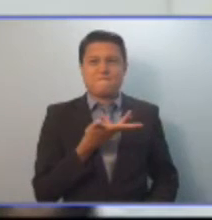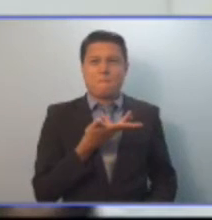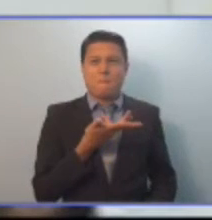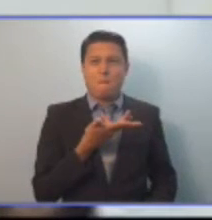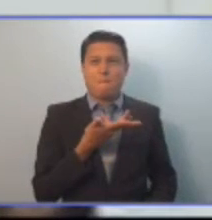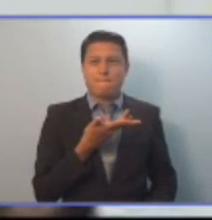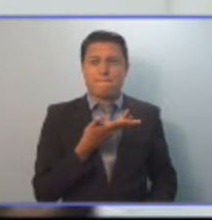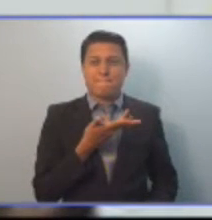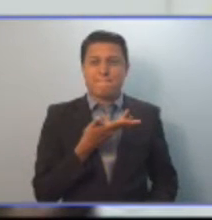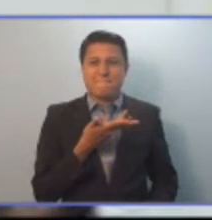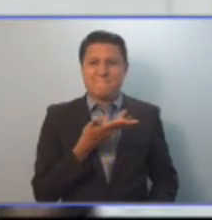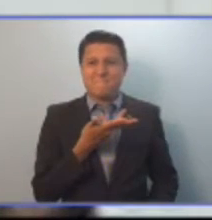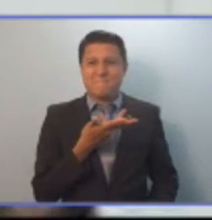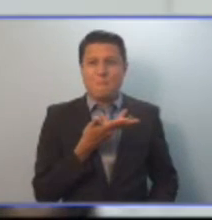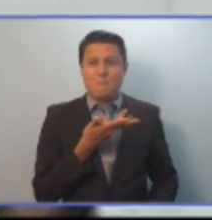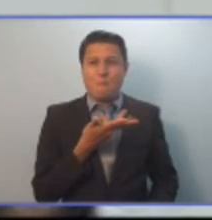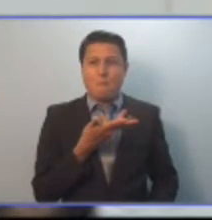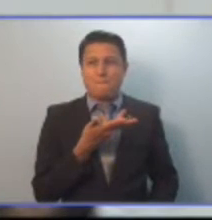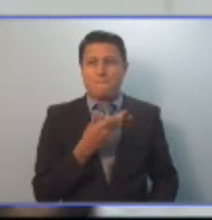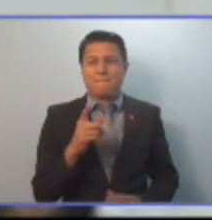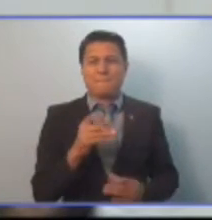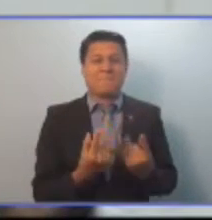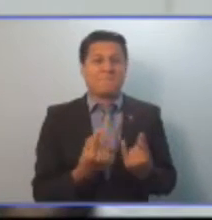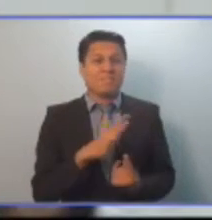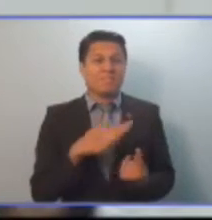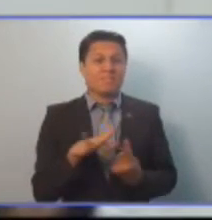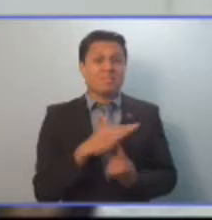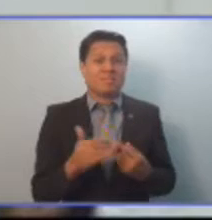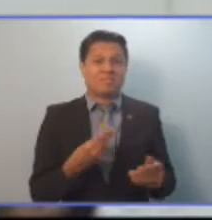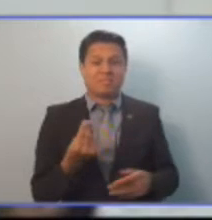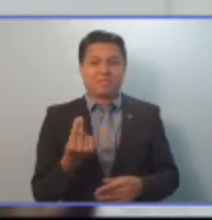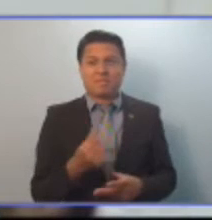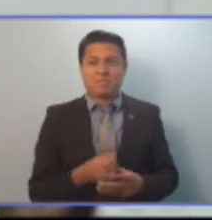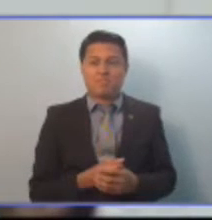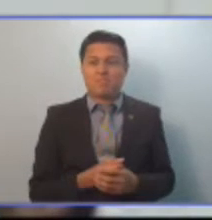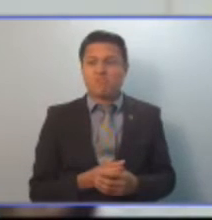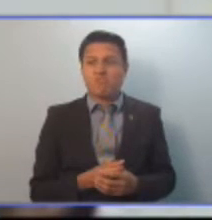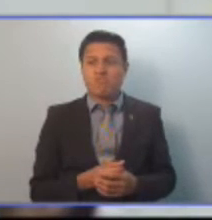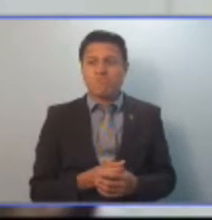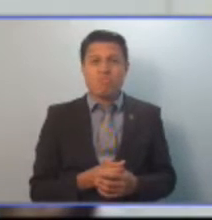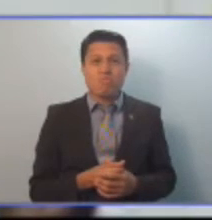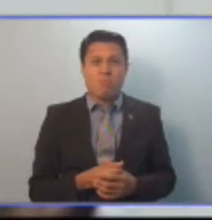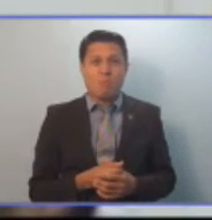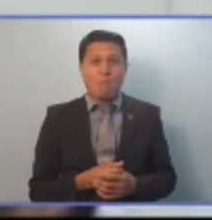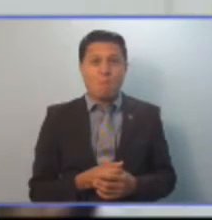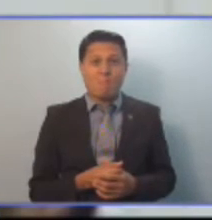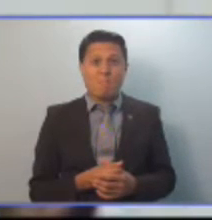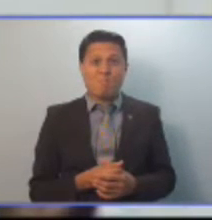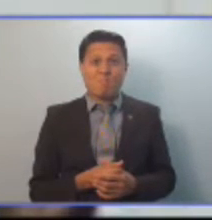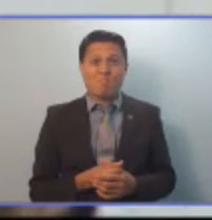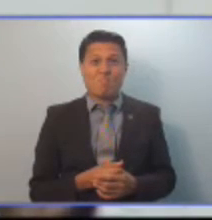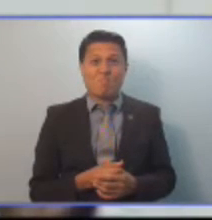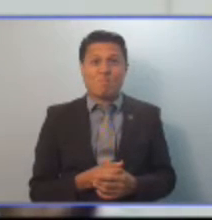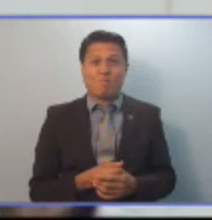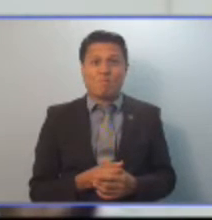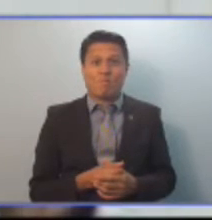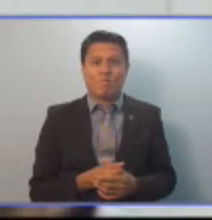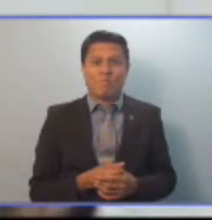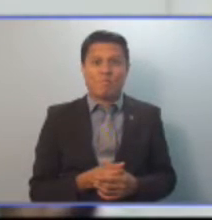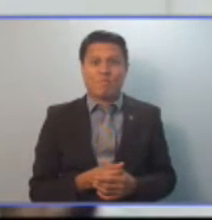trabajo, en qué condiciones se hacía, y realmente sigue siendo un problema para